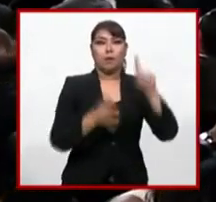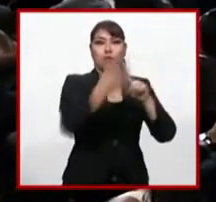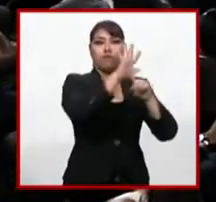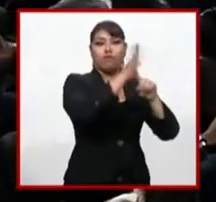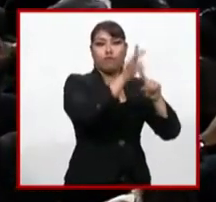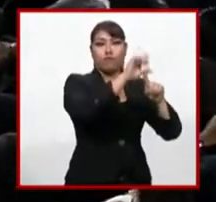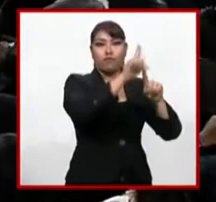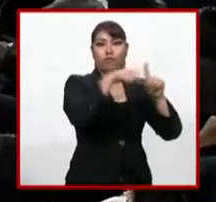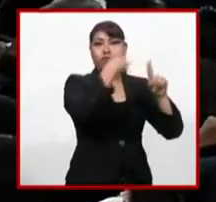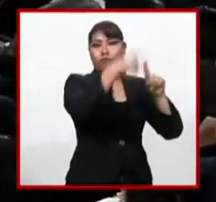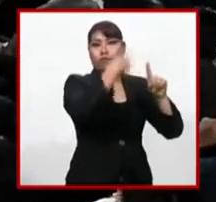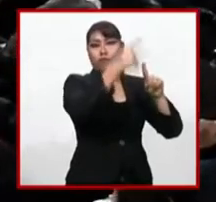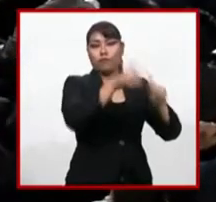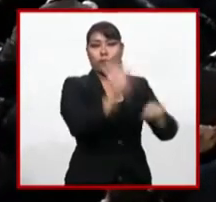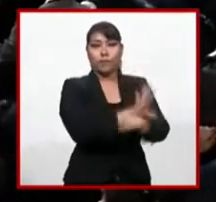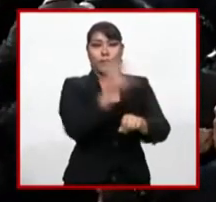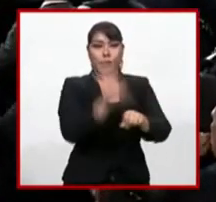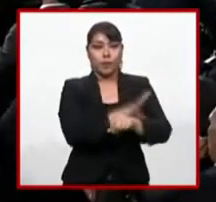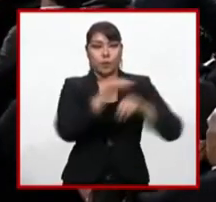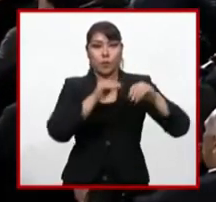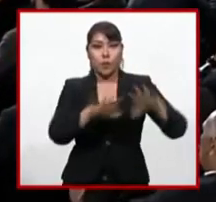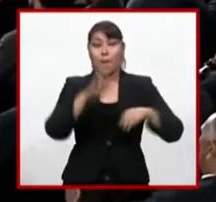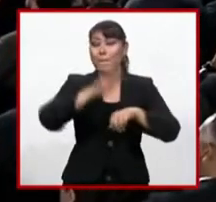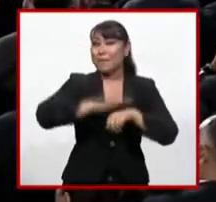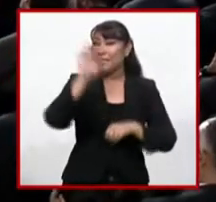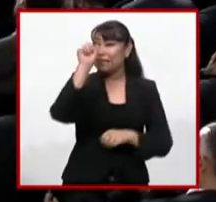de nuestro país, que hoy genera más del